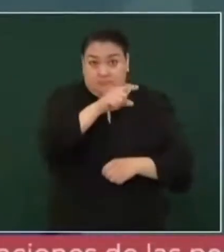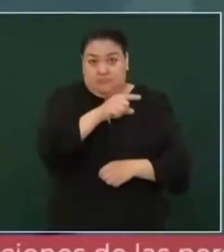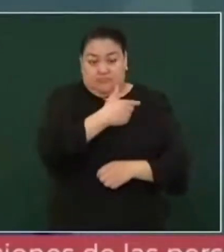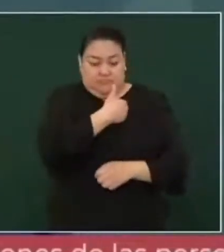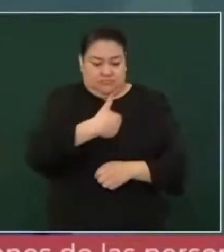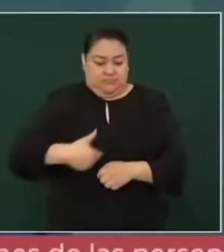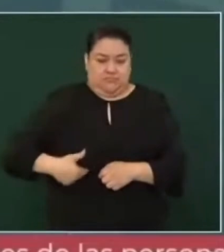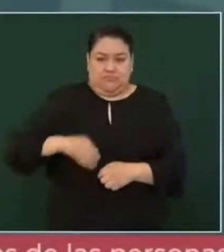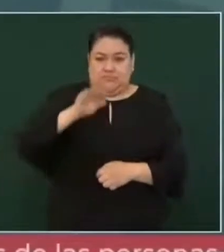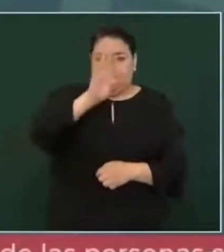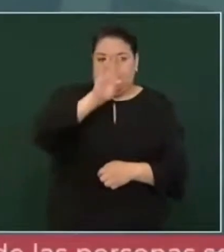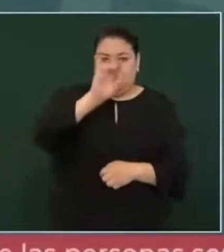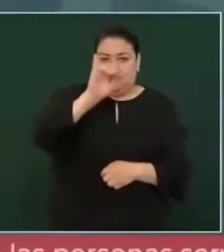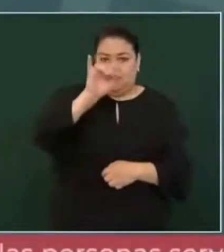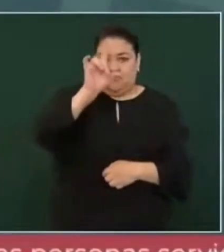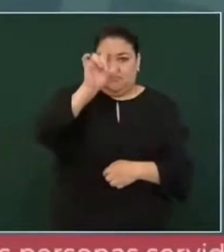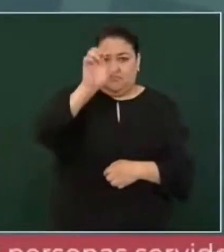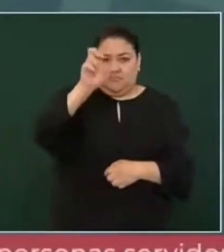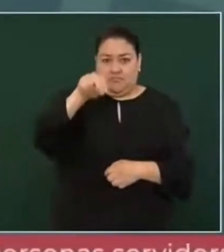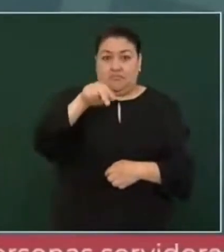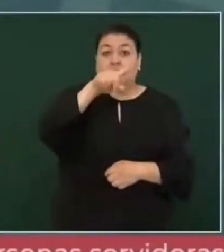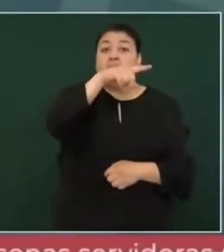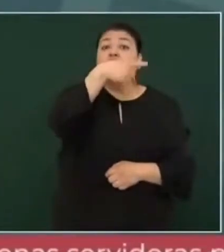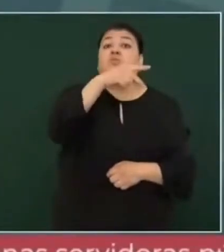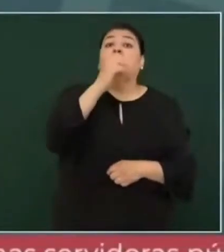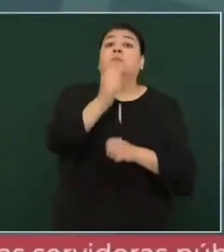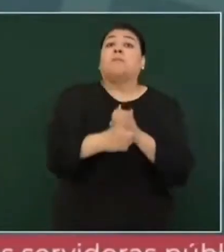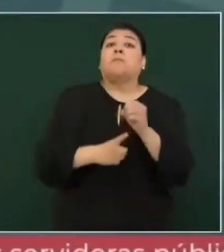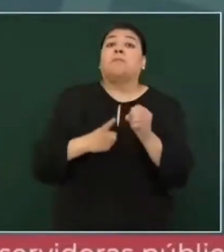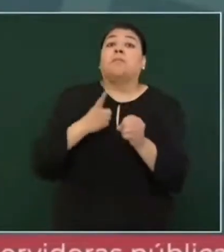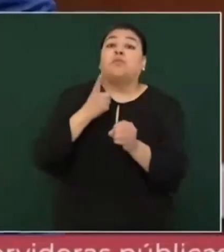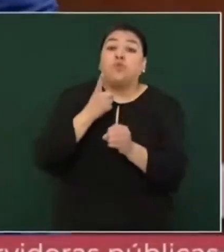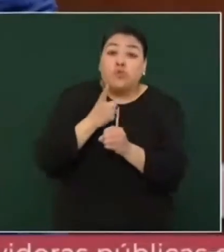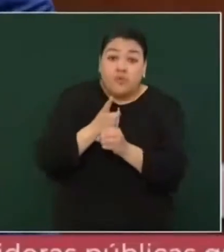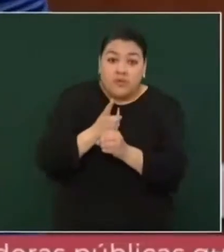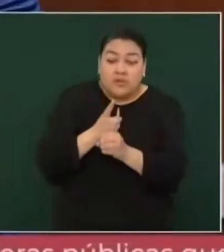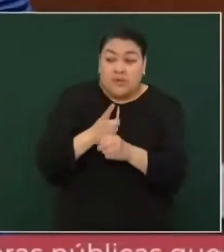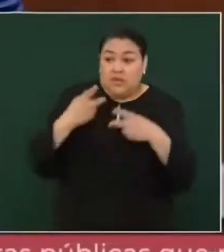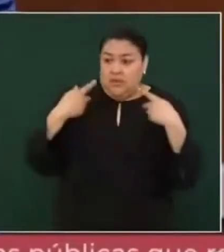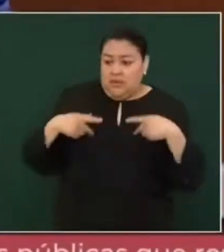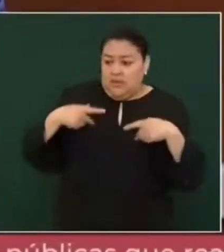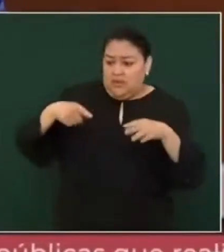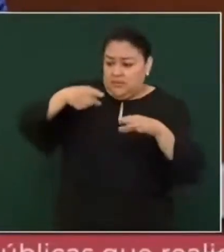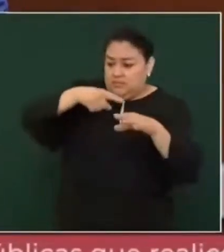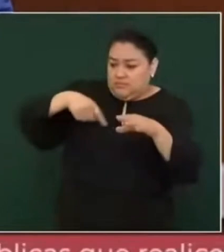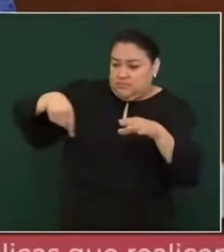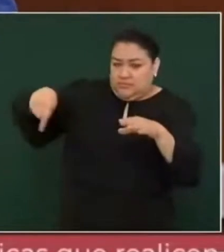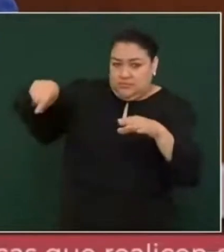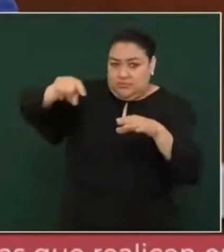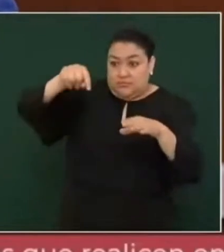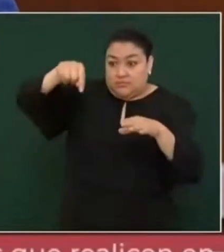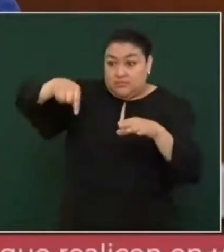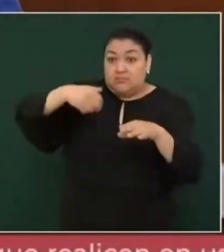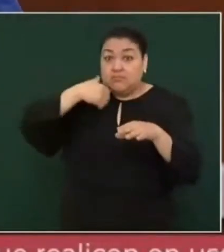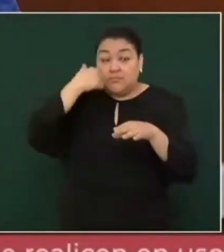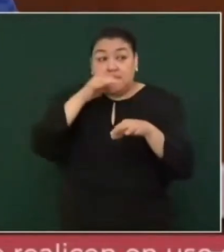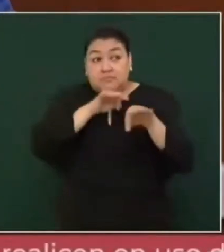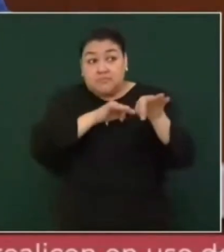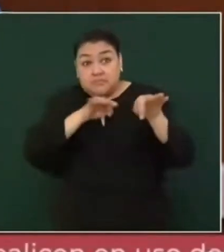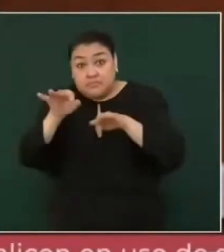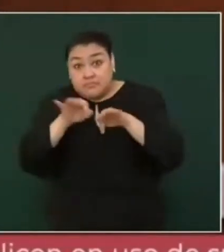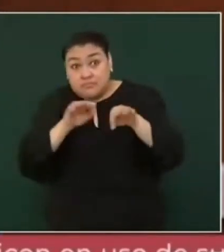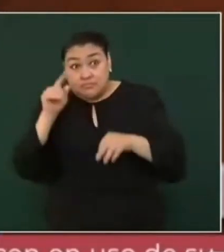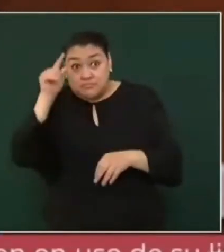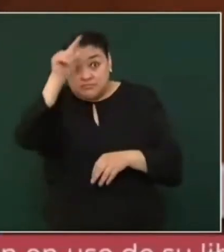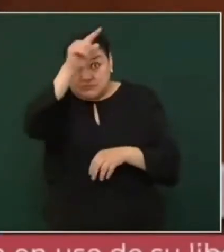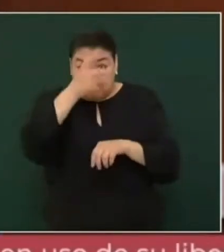Biden abre esta posibilidad de que el que quiera trabajar en Estados Unidos